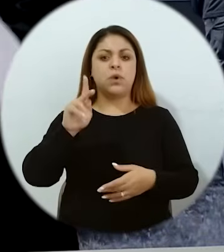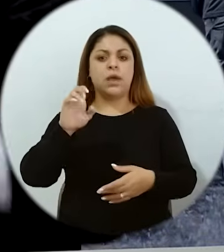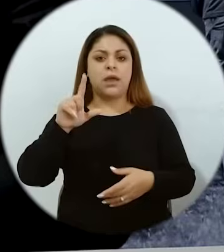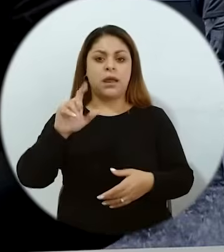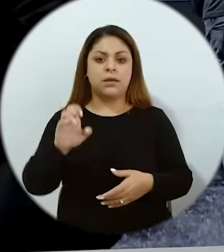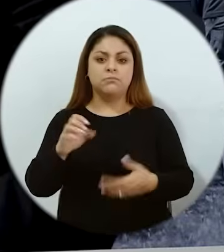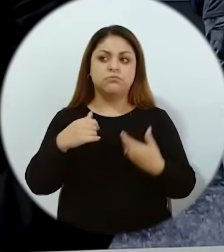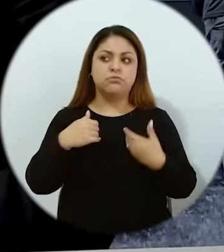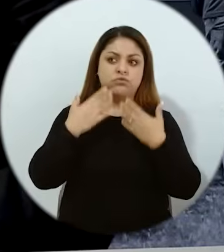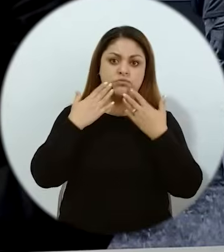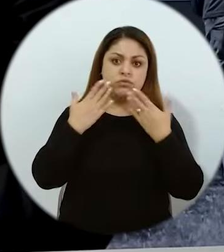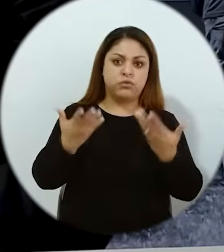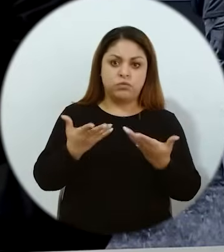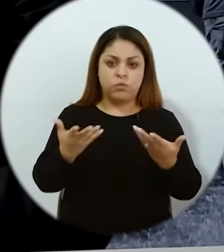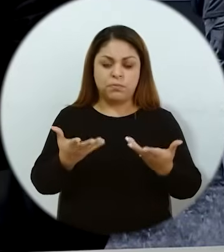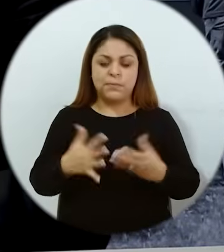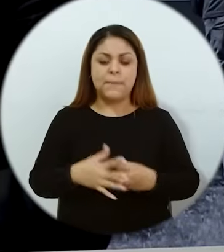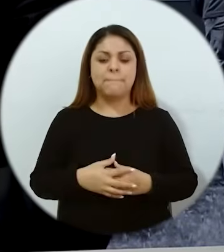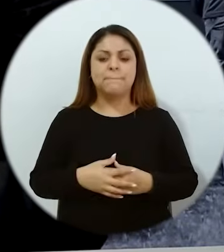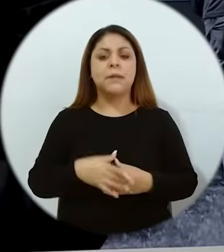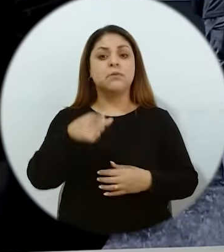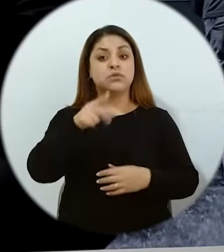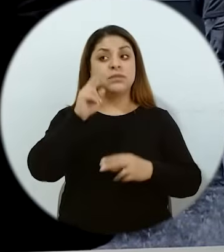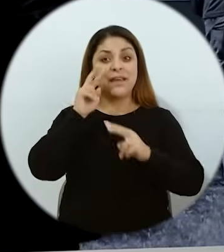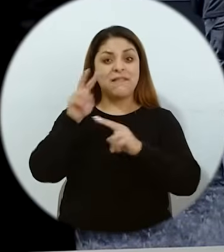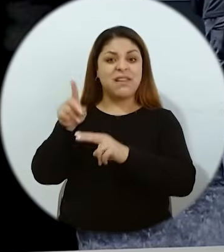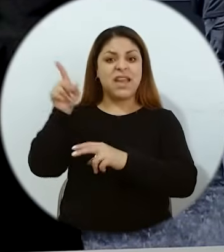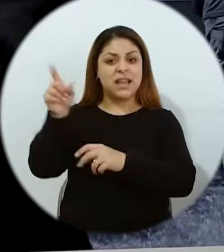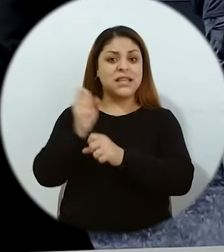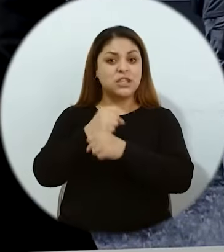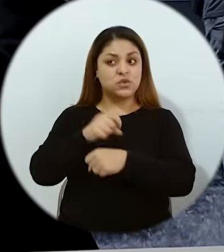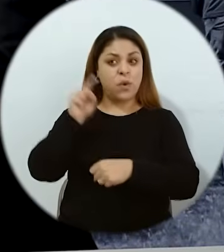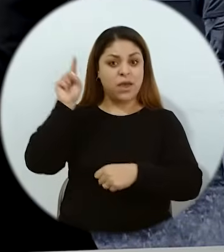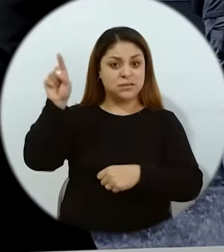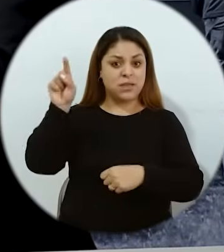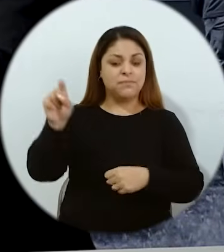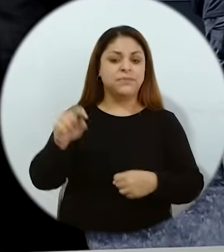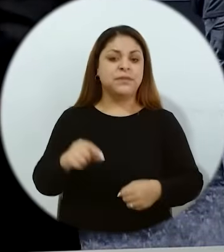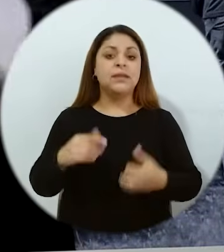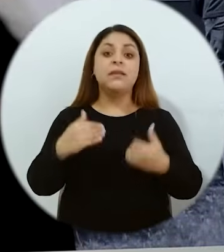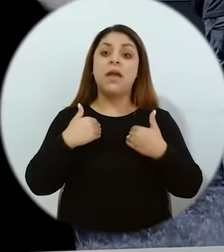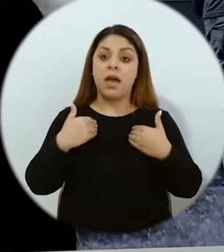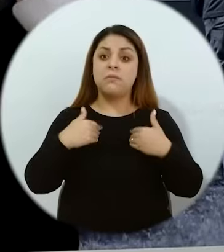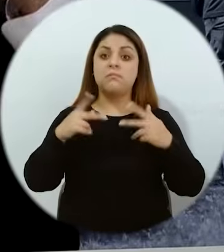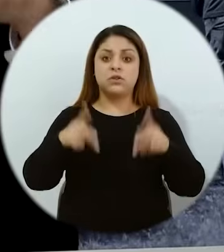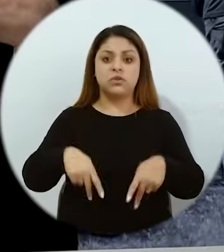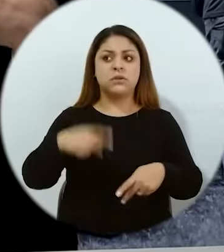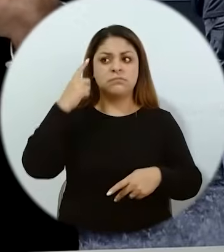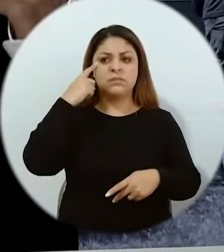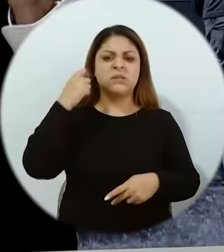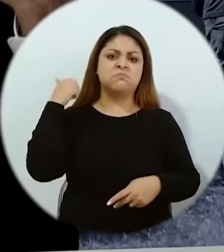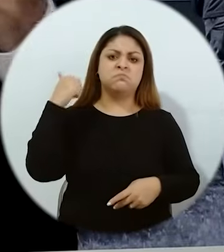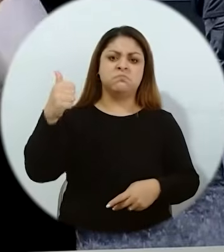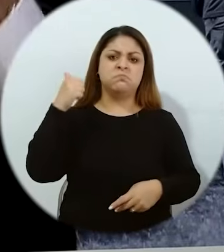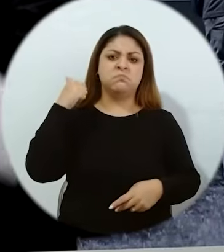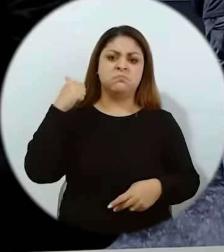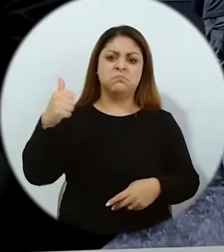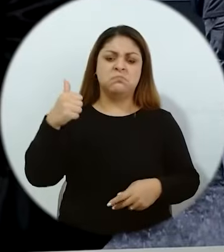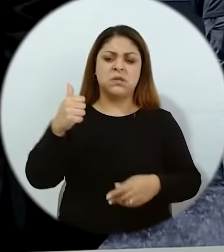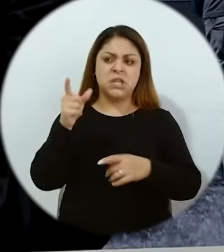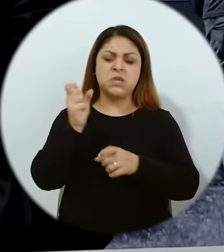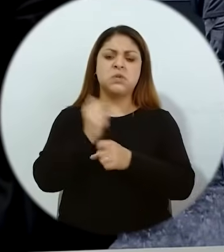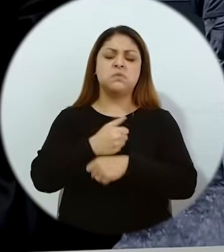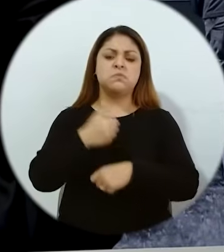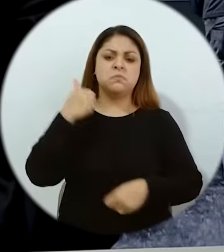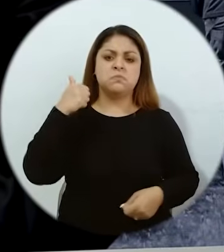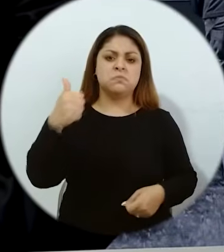no sé quién o cómo. Pero cuando usted ve lo que él hizo allá y cómo hay personas que les parece muy bien